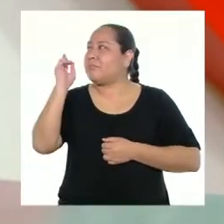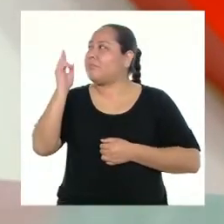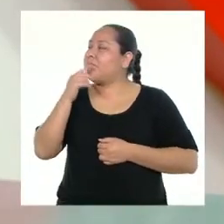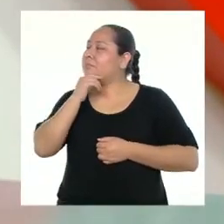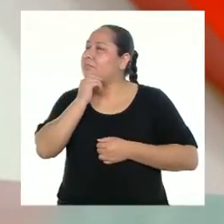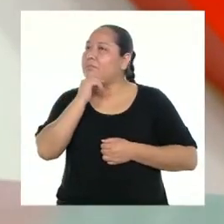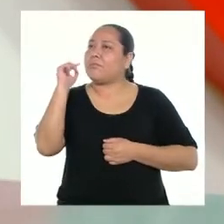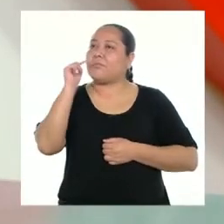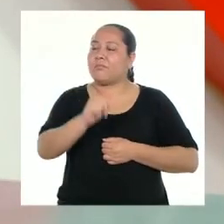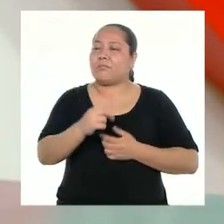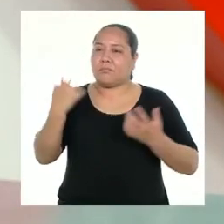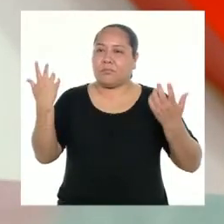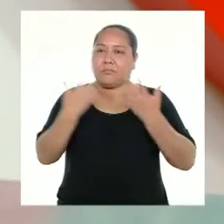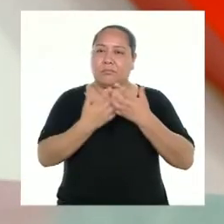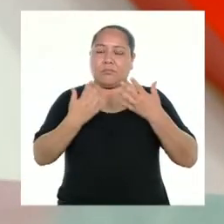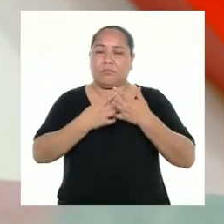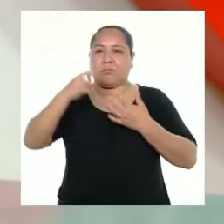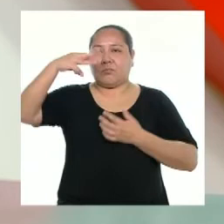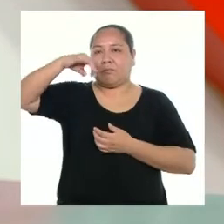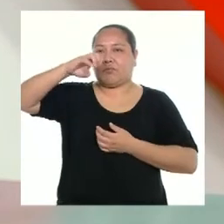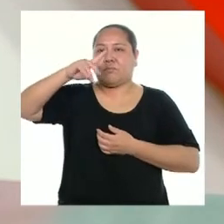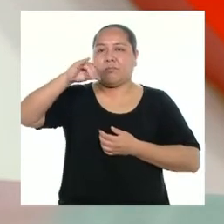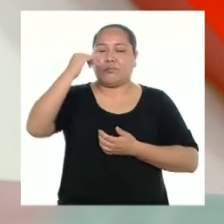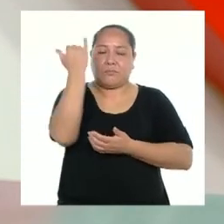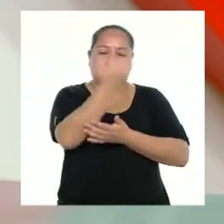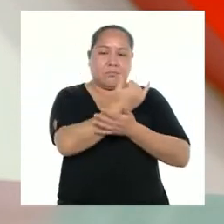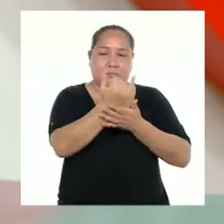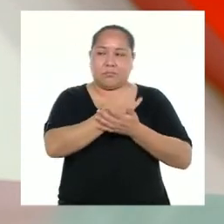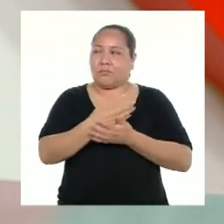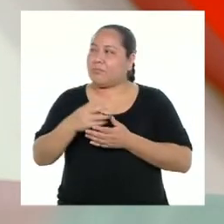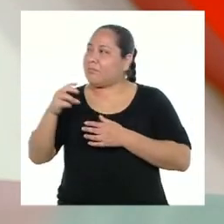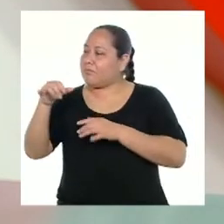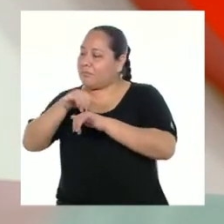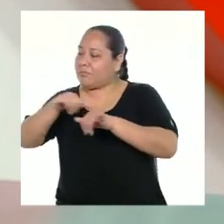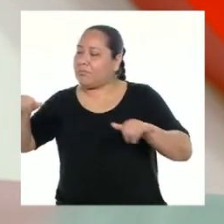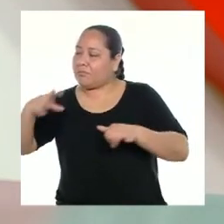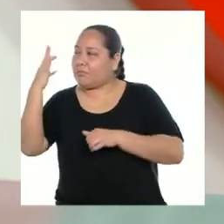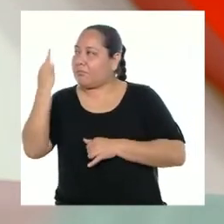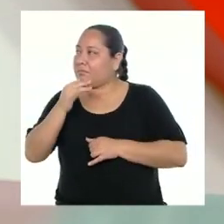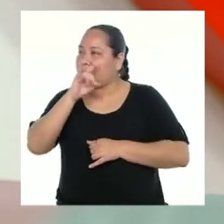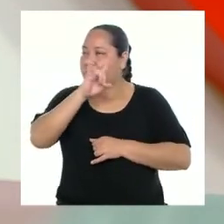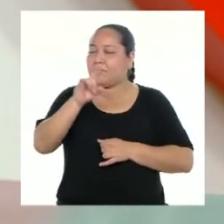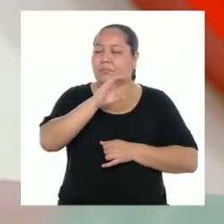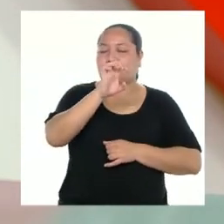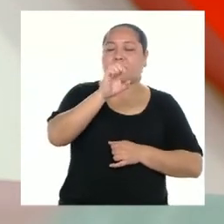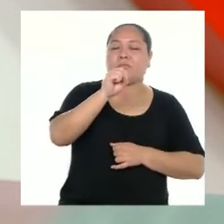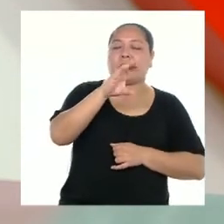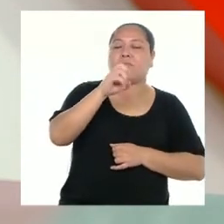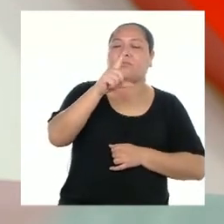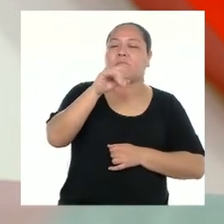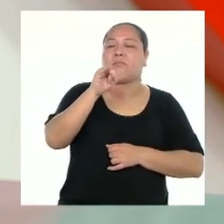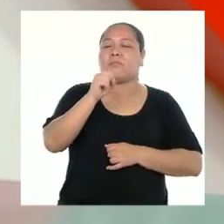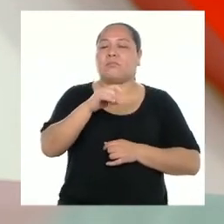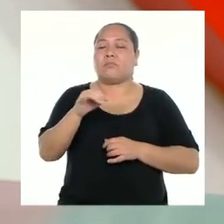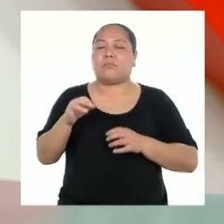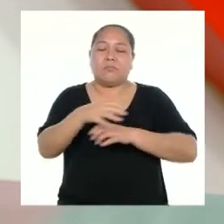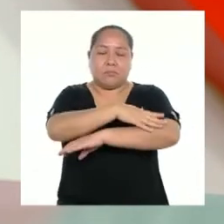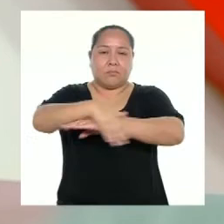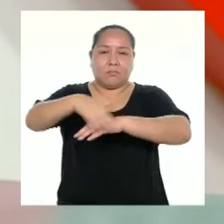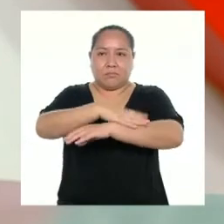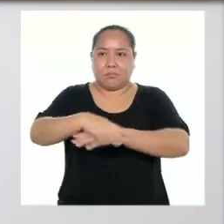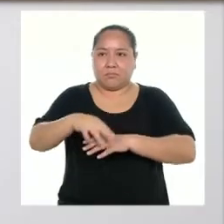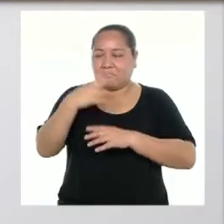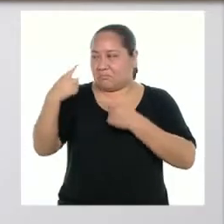Profesora, hasta aquí hemos relacionado medidas en dibujo con medidas reales, utilizando escalas gráficas y una regla